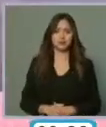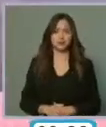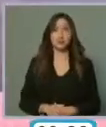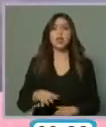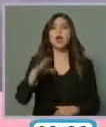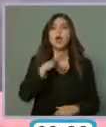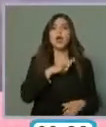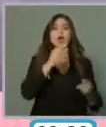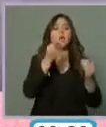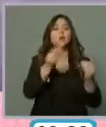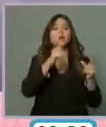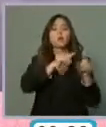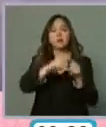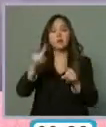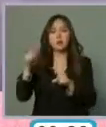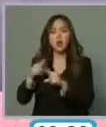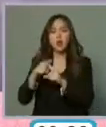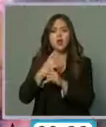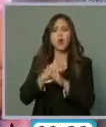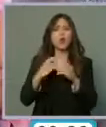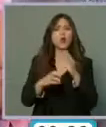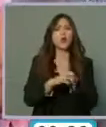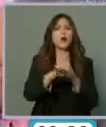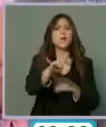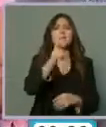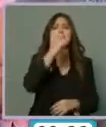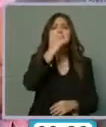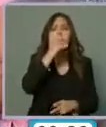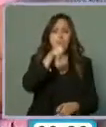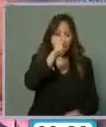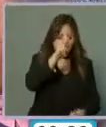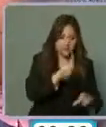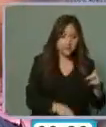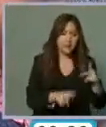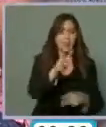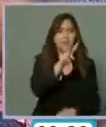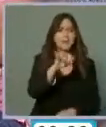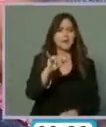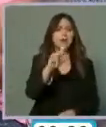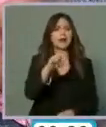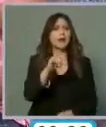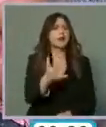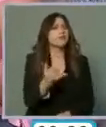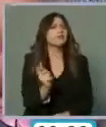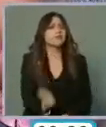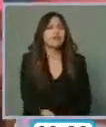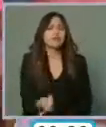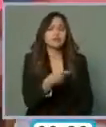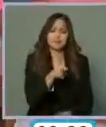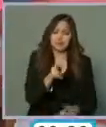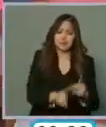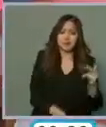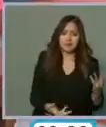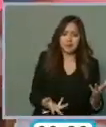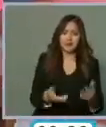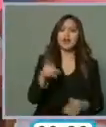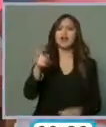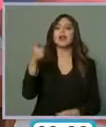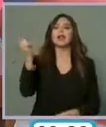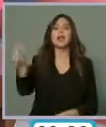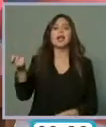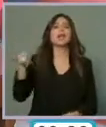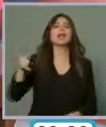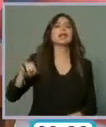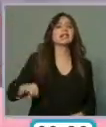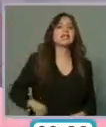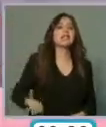eventos, muchas cosas que ver. Pero lo del virrey, ¿qué? Me quedé ahí. Bueno, te cuento. Ya estábamos en qué vamos a hacer este fin Porque de les semana. gustan las historias, ¿verdad?